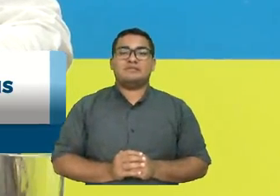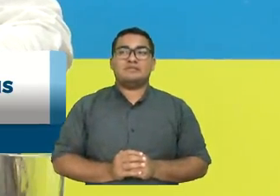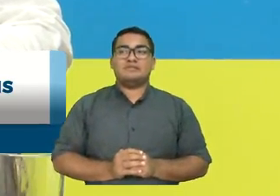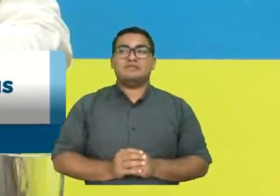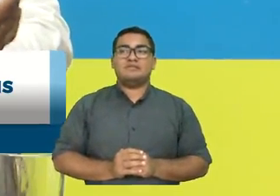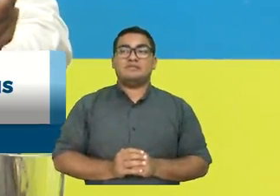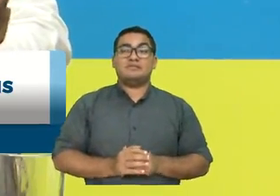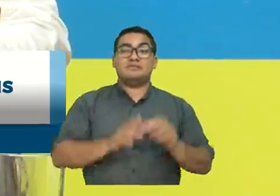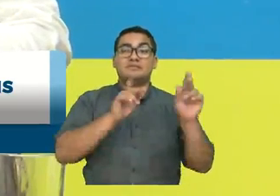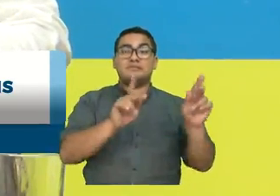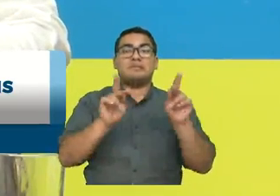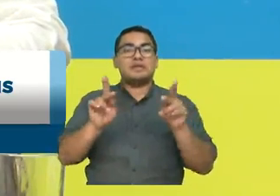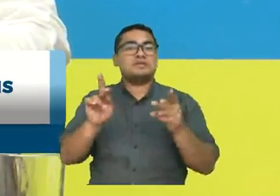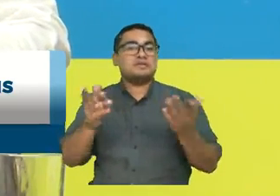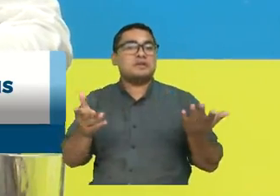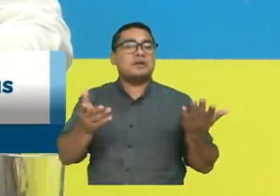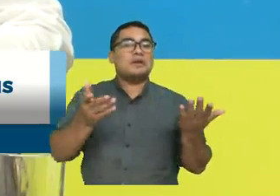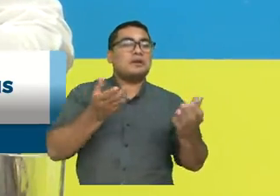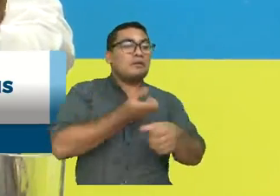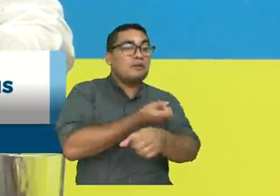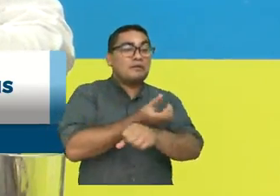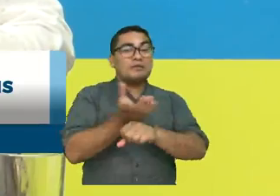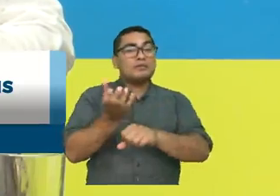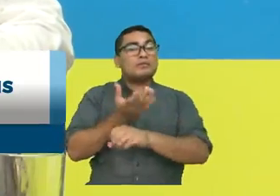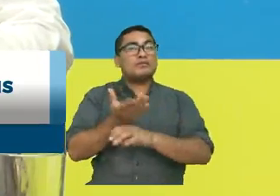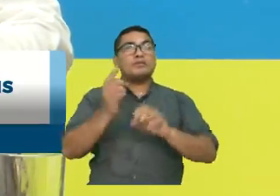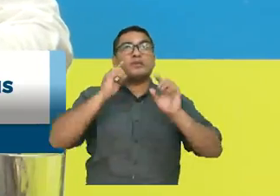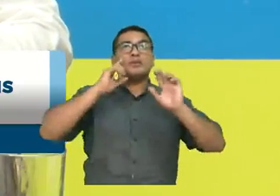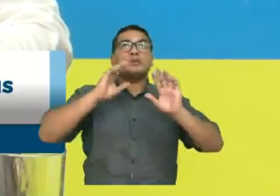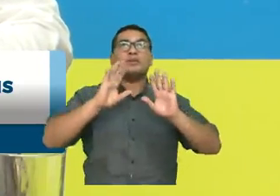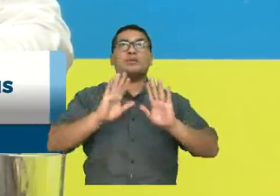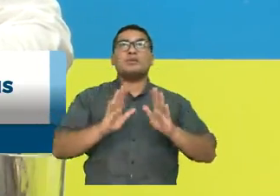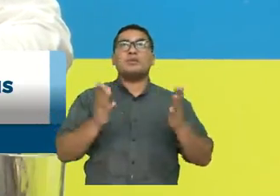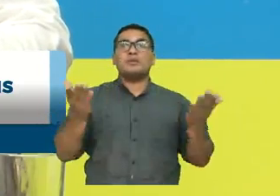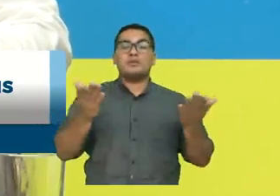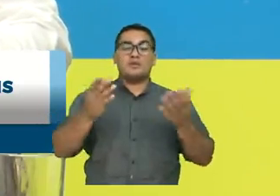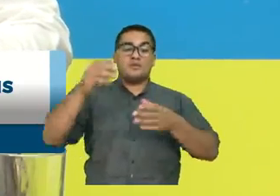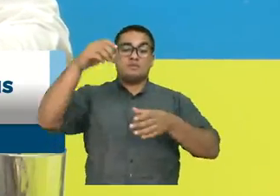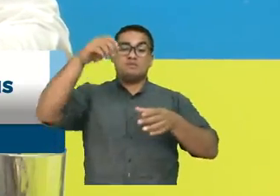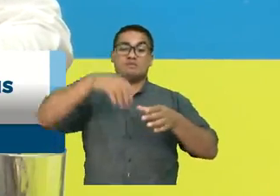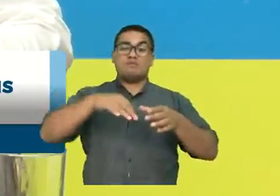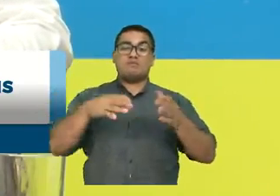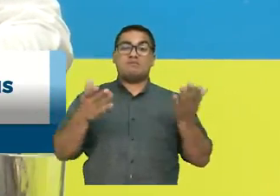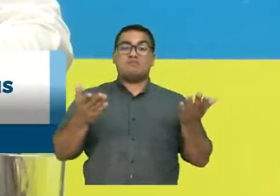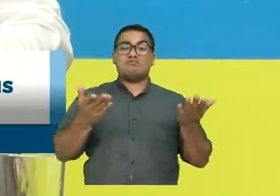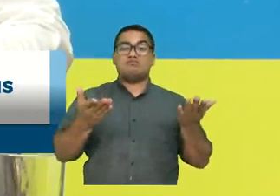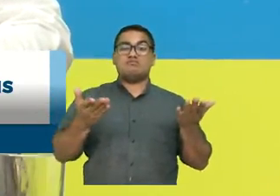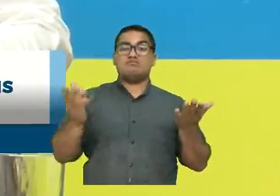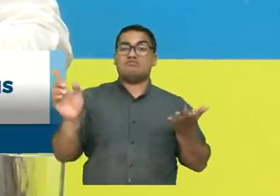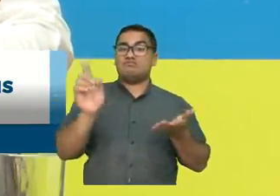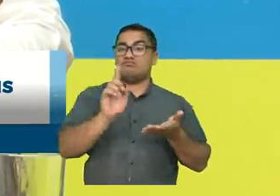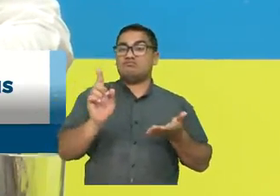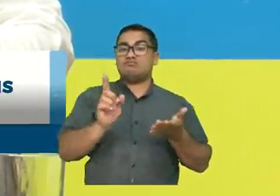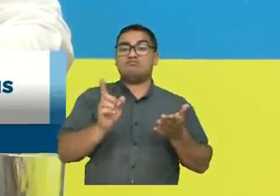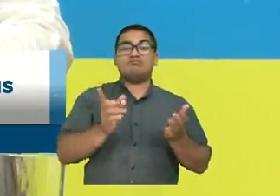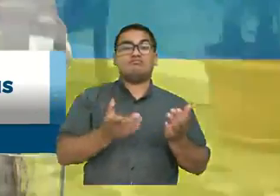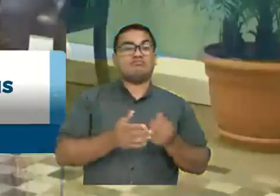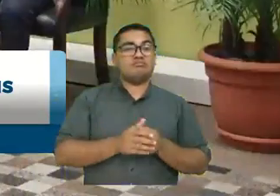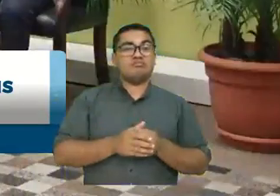a la falta de conciencia que nosotros también como ciudadanos tenemos de la basura, del mal uso de los desechos